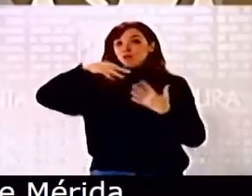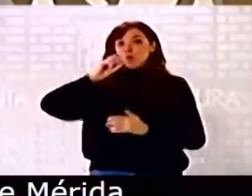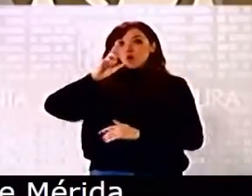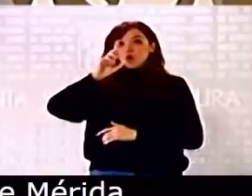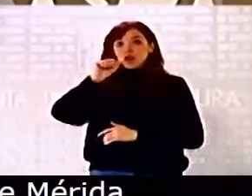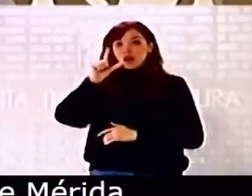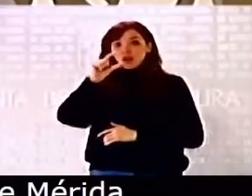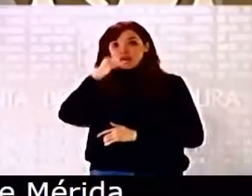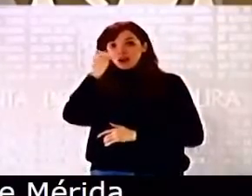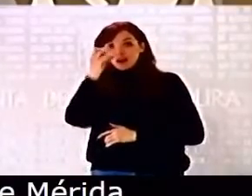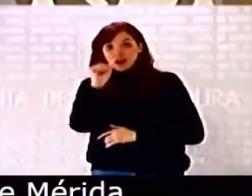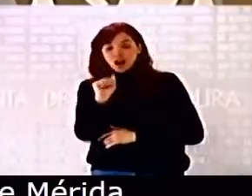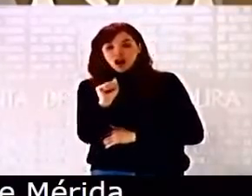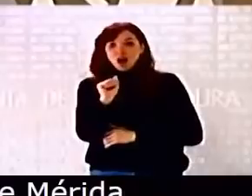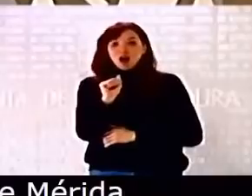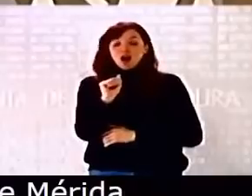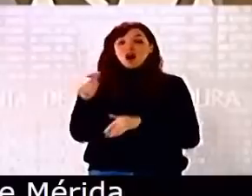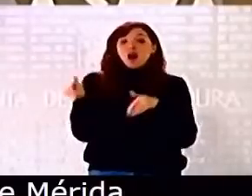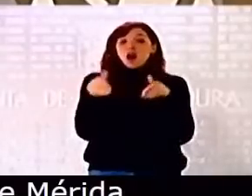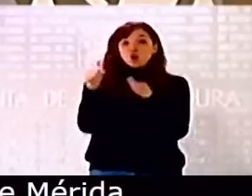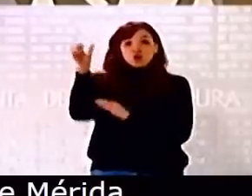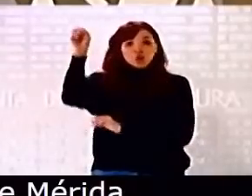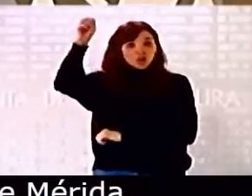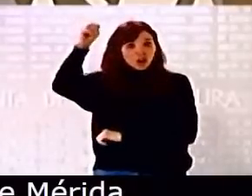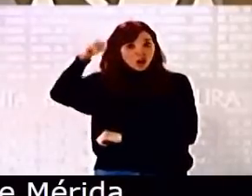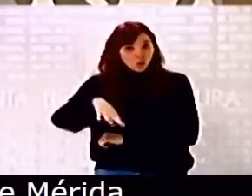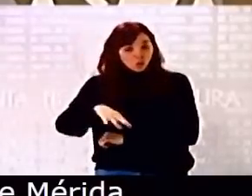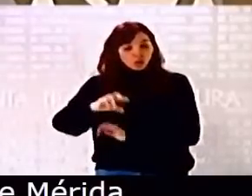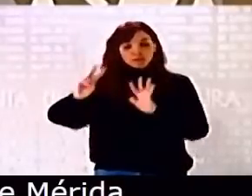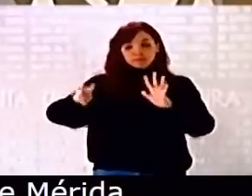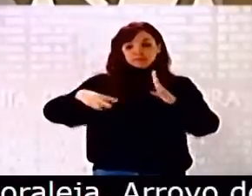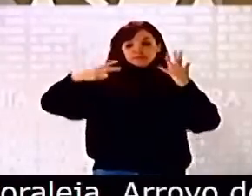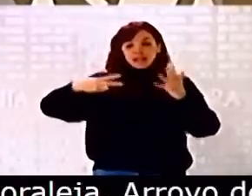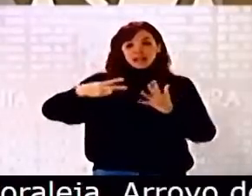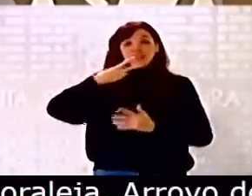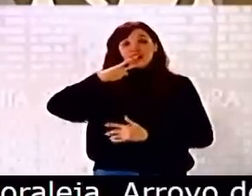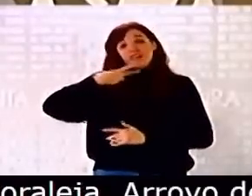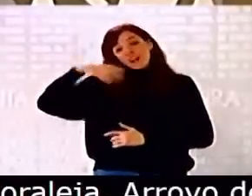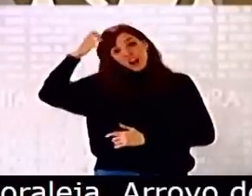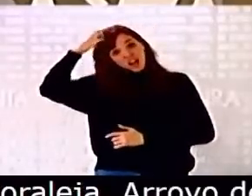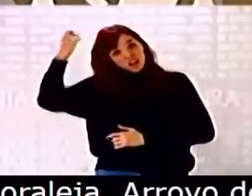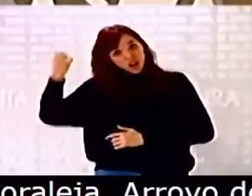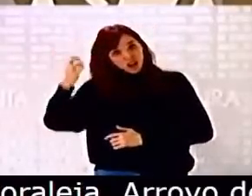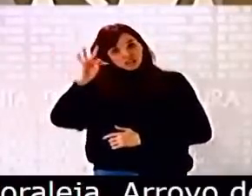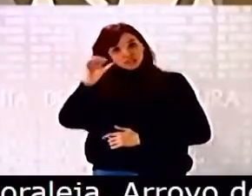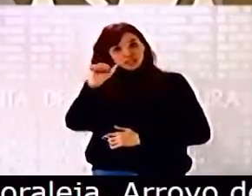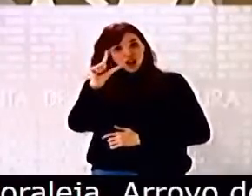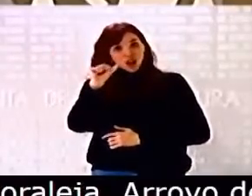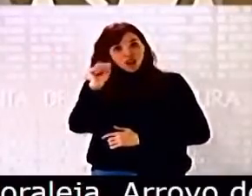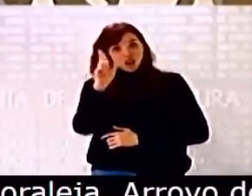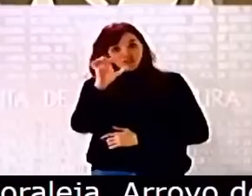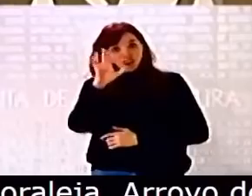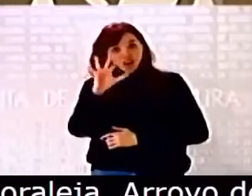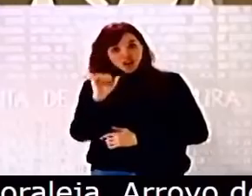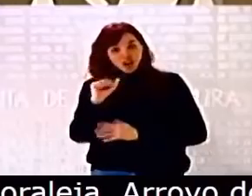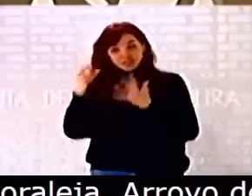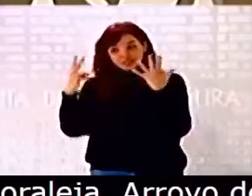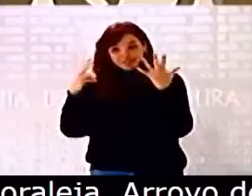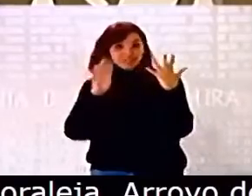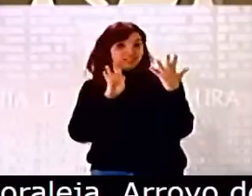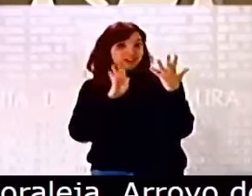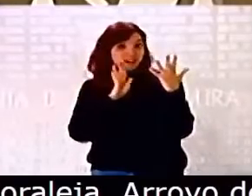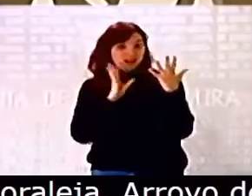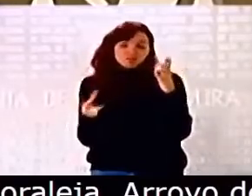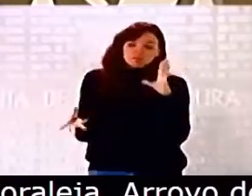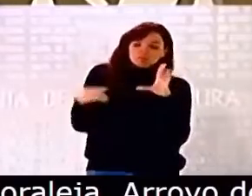Moraleja, Arroyo de la Luz y Talavera la Real en esas medidas restrictivas